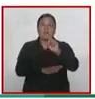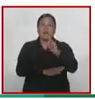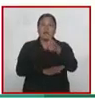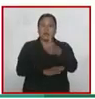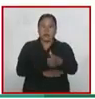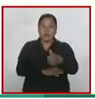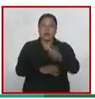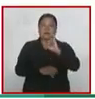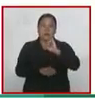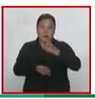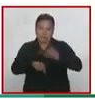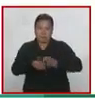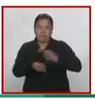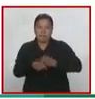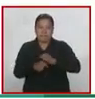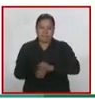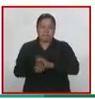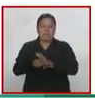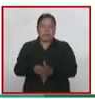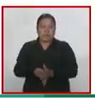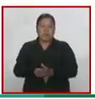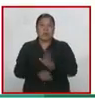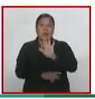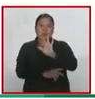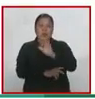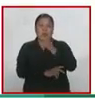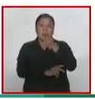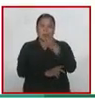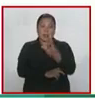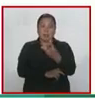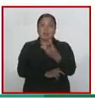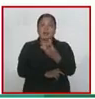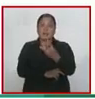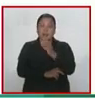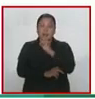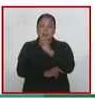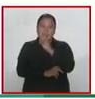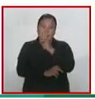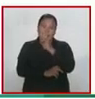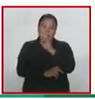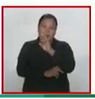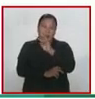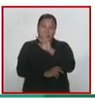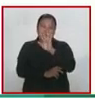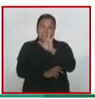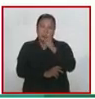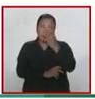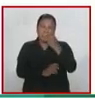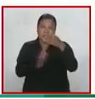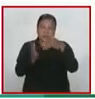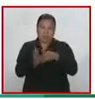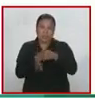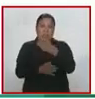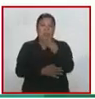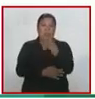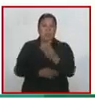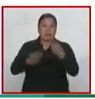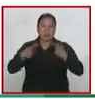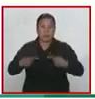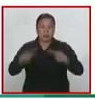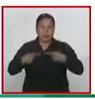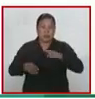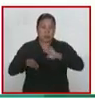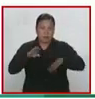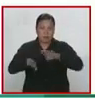836 casos confirmados y también le lamentablemente ya tenemos 53 mil tres